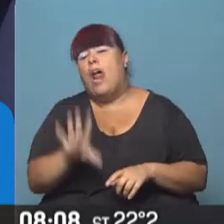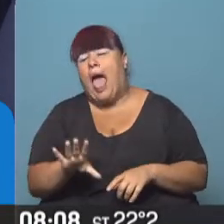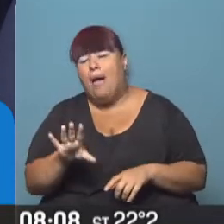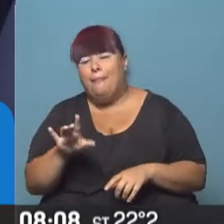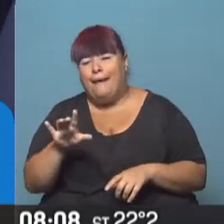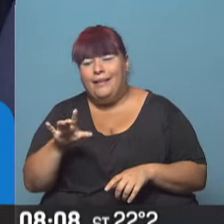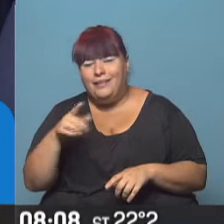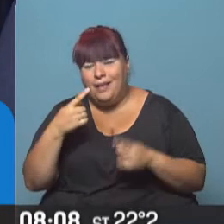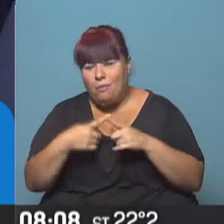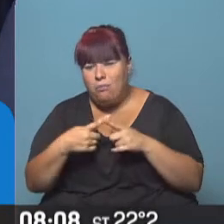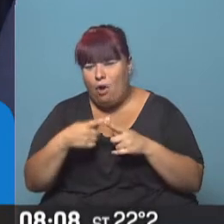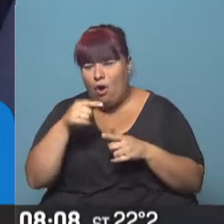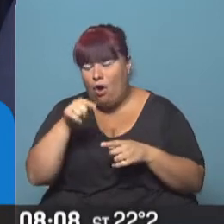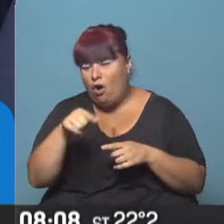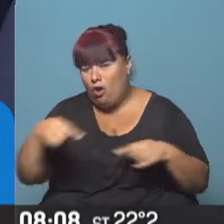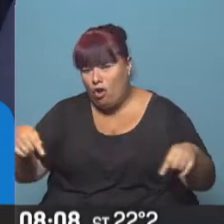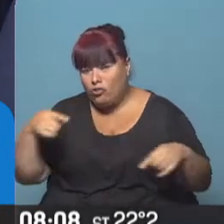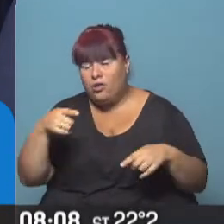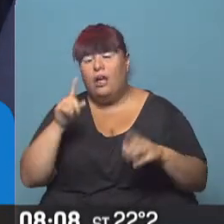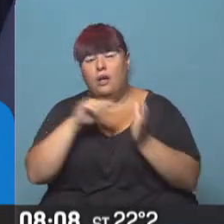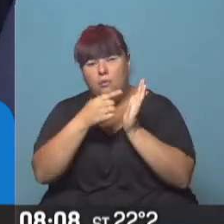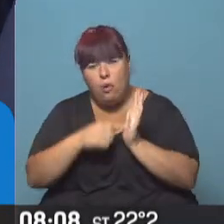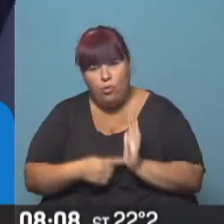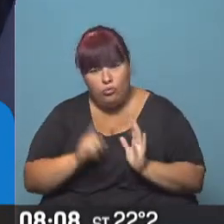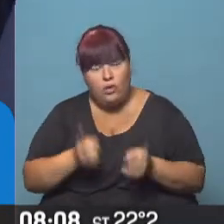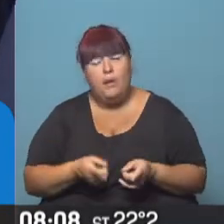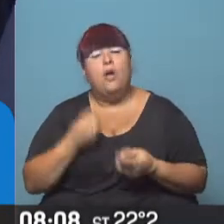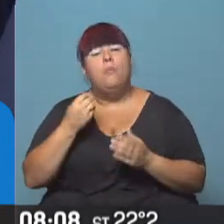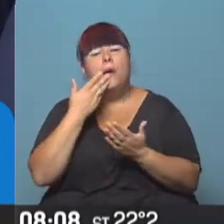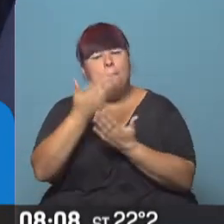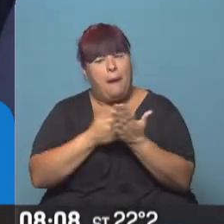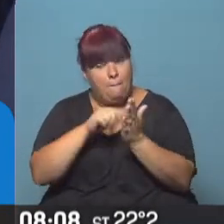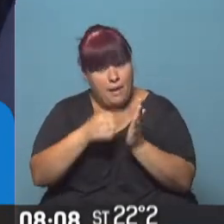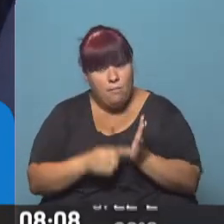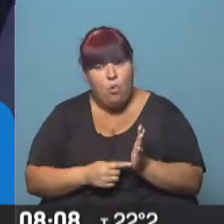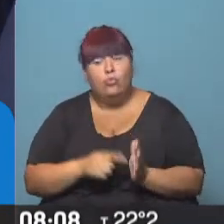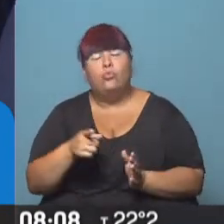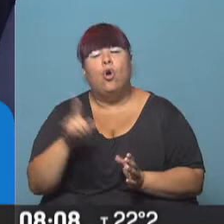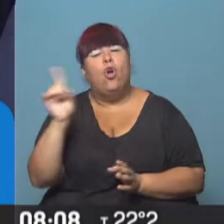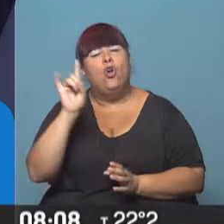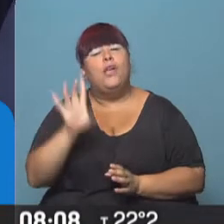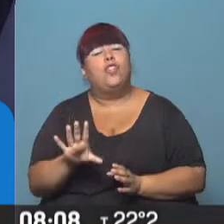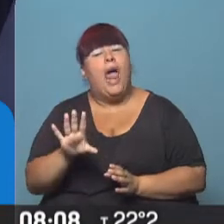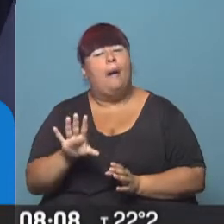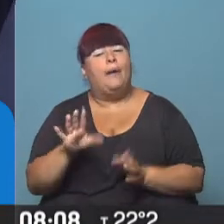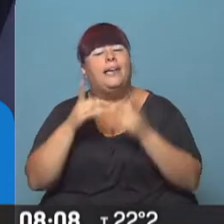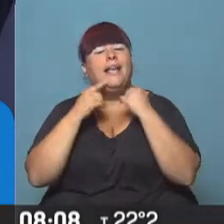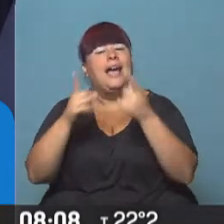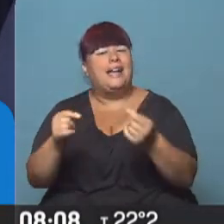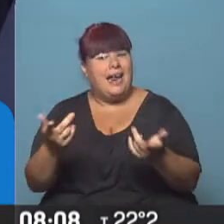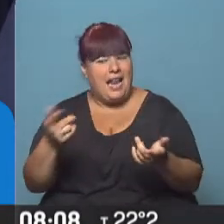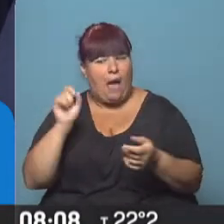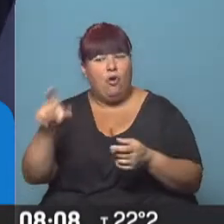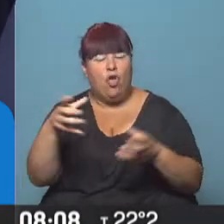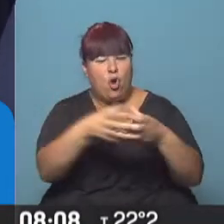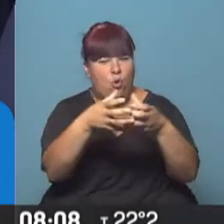puntos del documento, habida cuenta de que el documento no solamente contiene reclamos de naturaleza